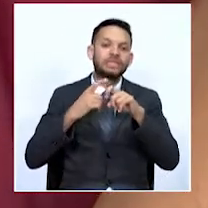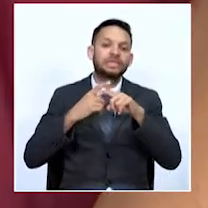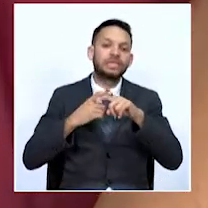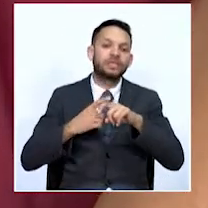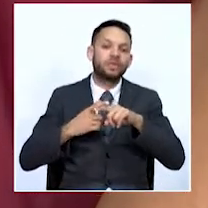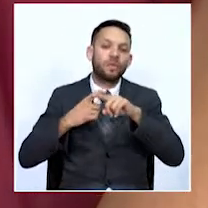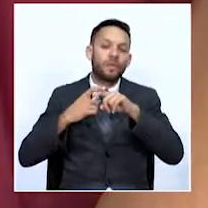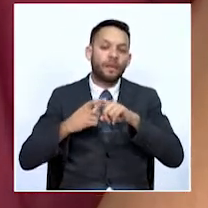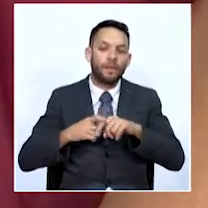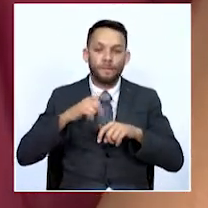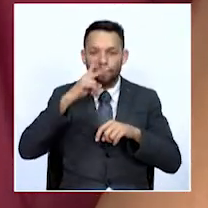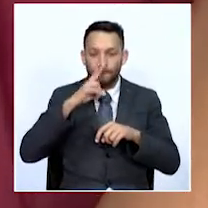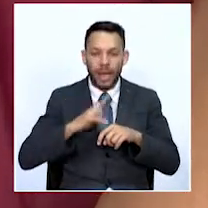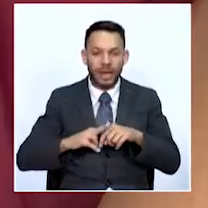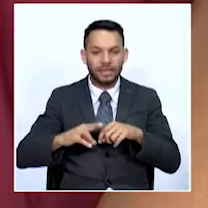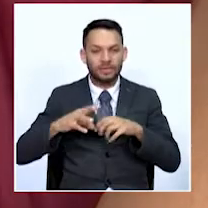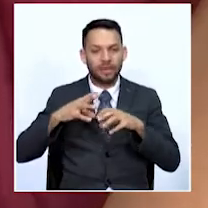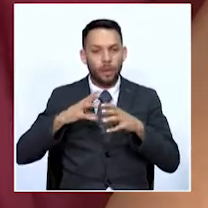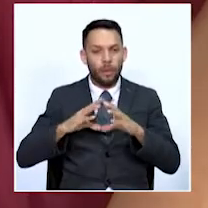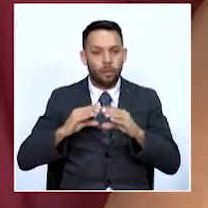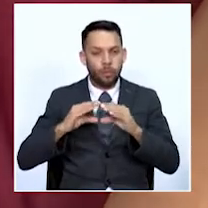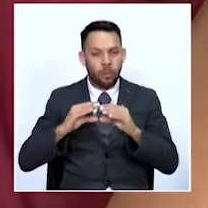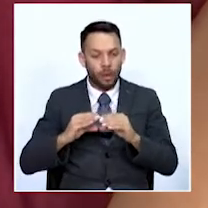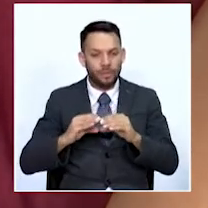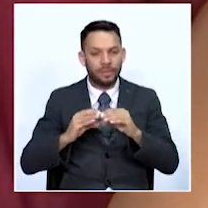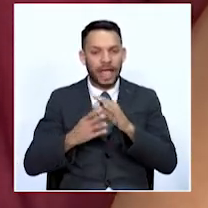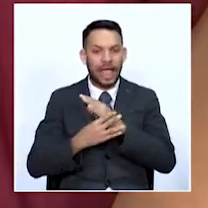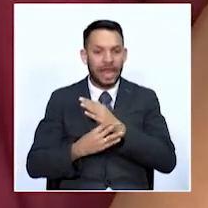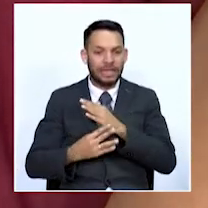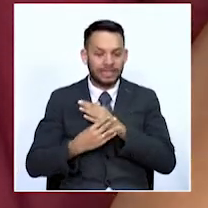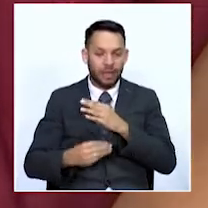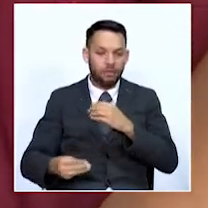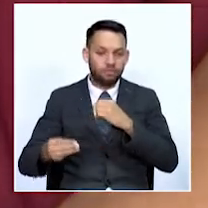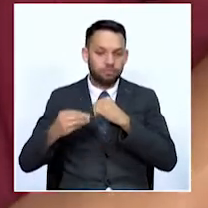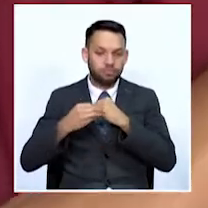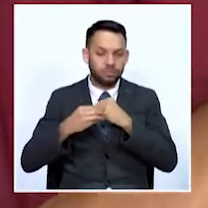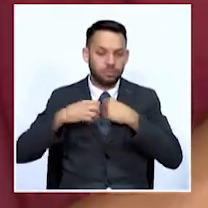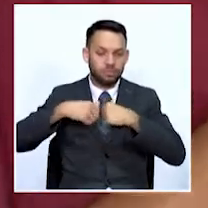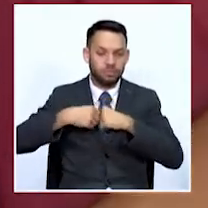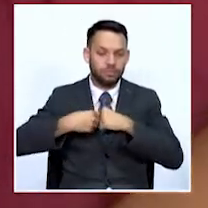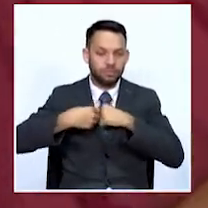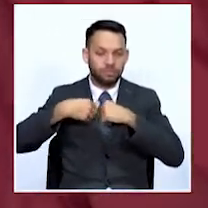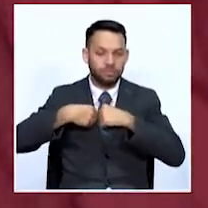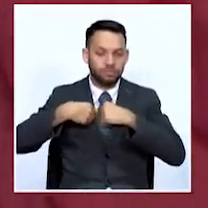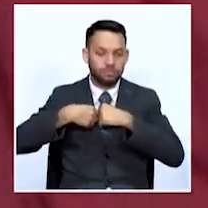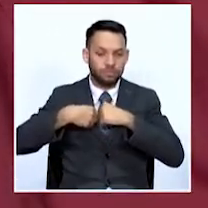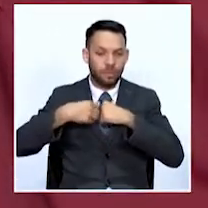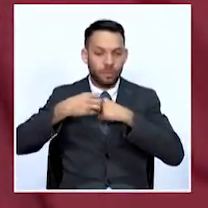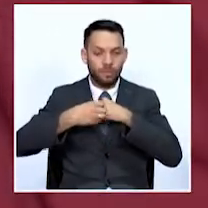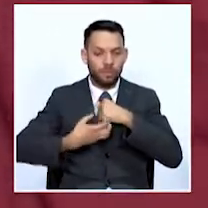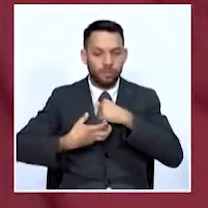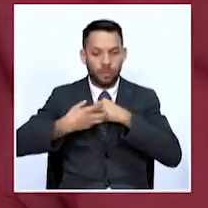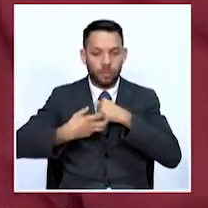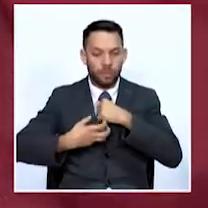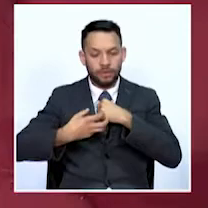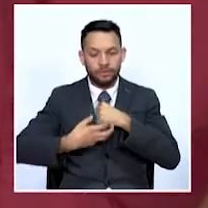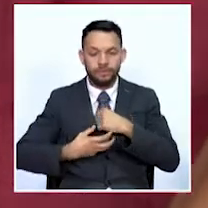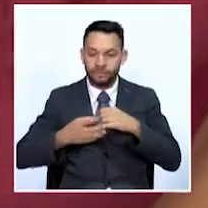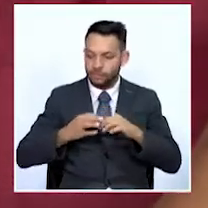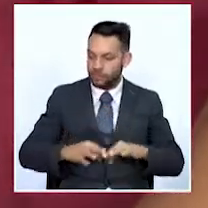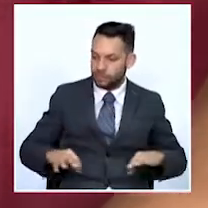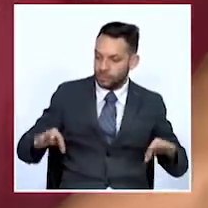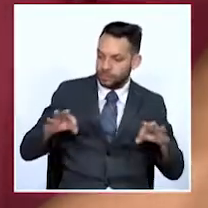almohadita, como un amortiguador que tenemos de grasita, que también se inflama. Entonces, miren la importancia de hacer una